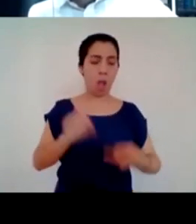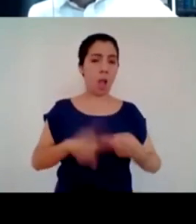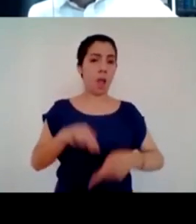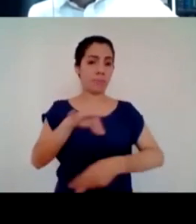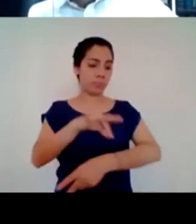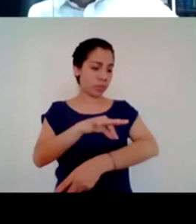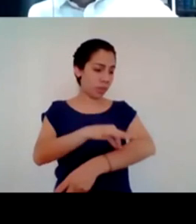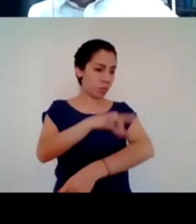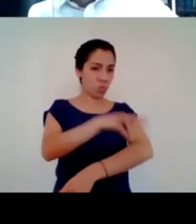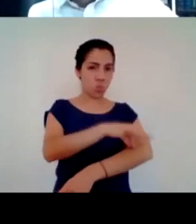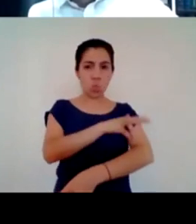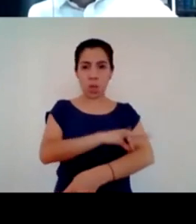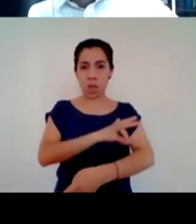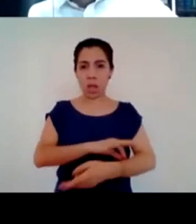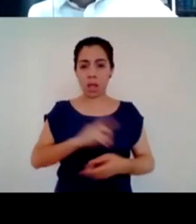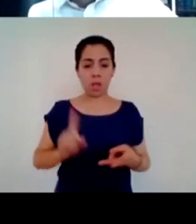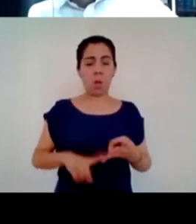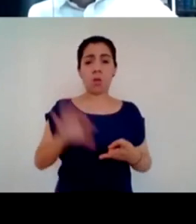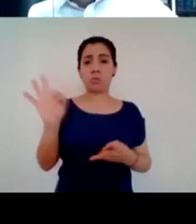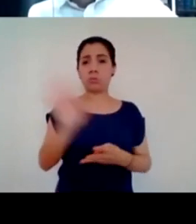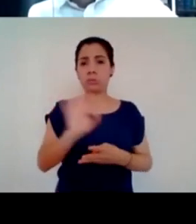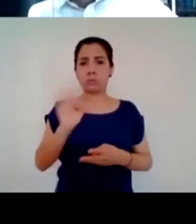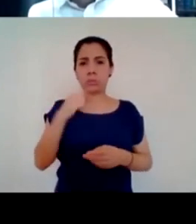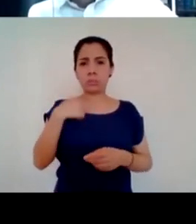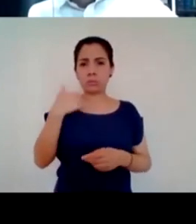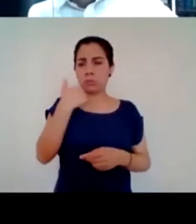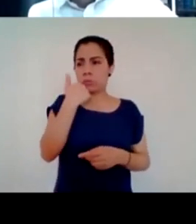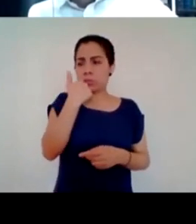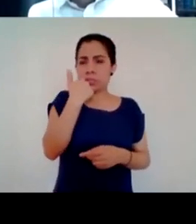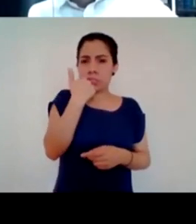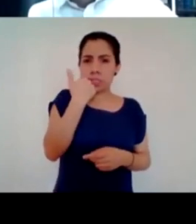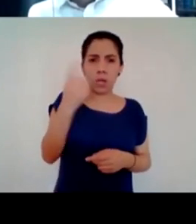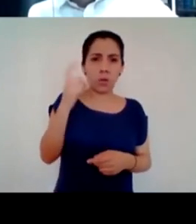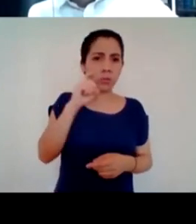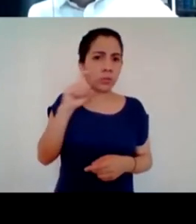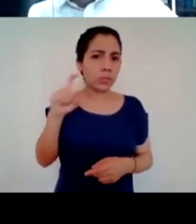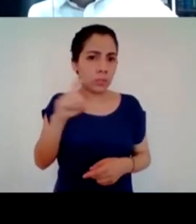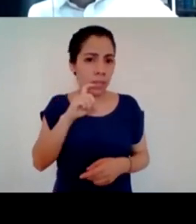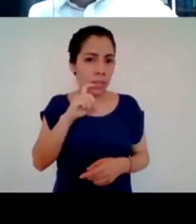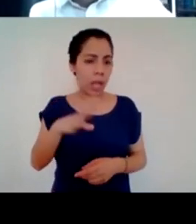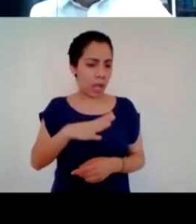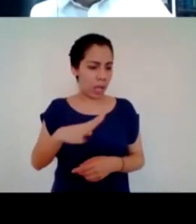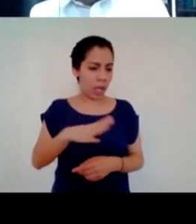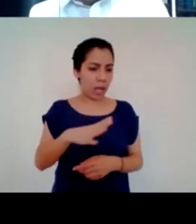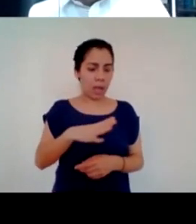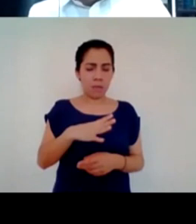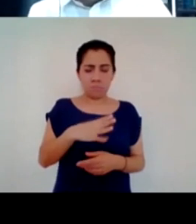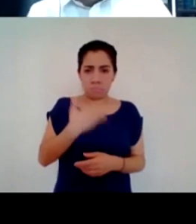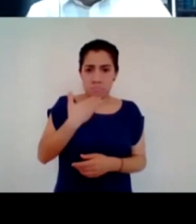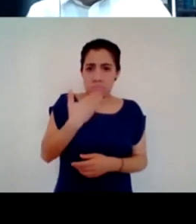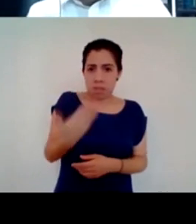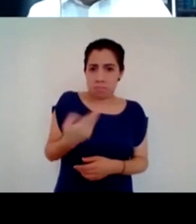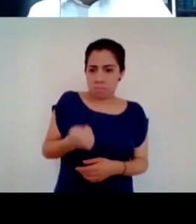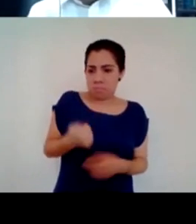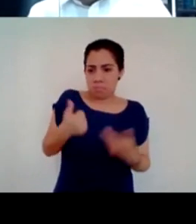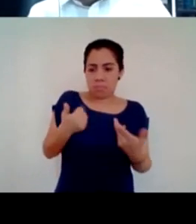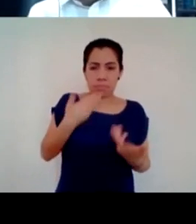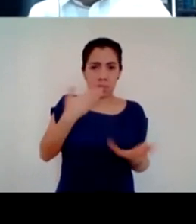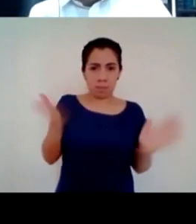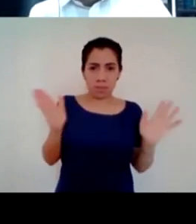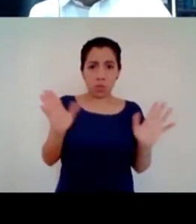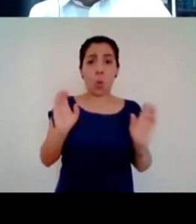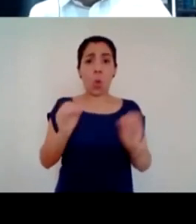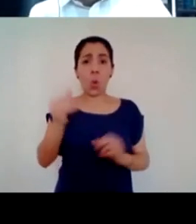si nos tatuamos, si queremos perder la virginidad, eso ya depende de cada uno, incluso si tomo alcohol o no tomo alcohol y ese tipo de